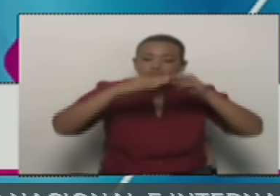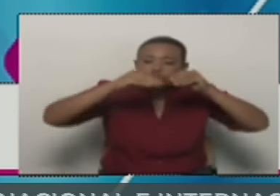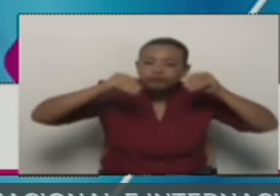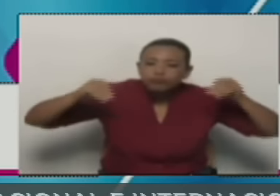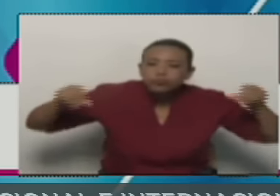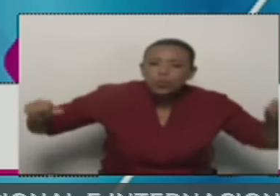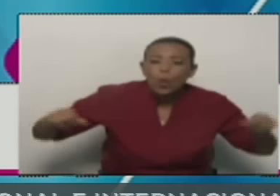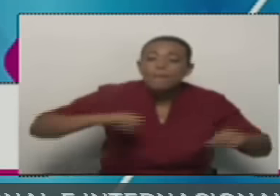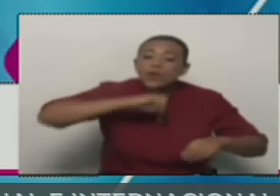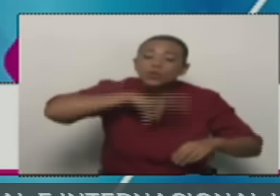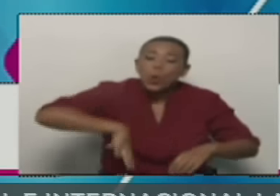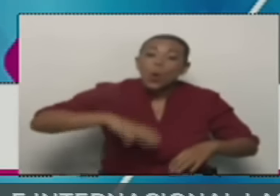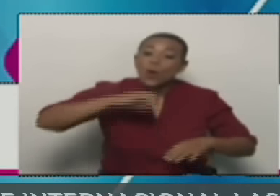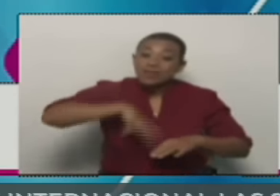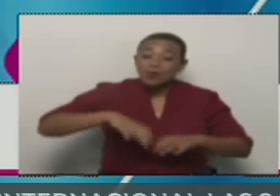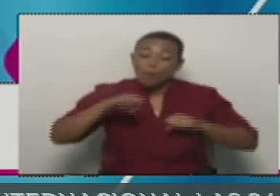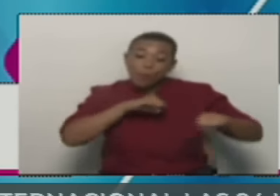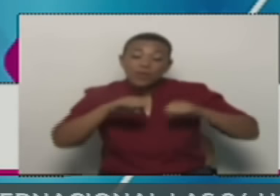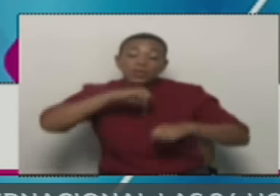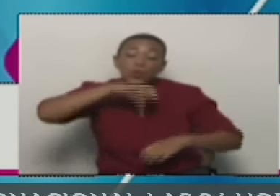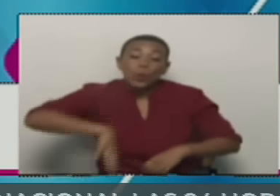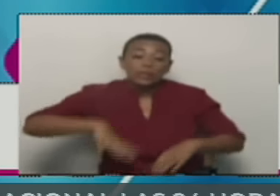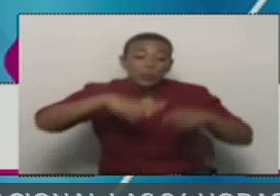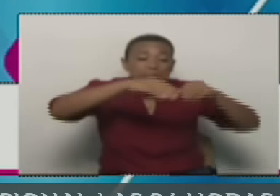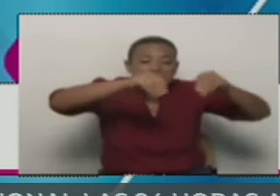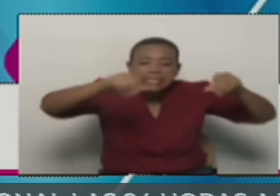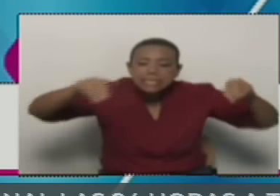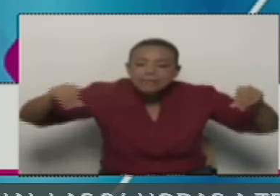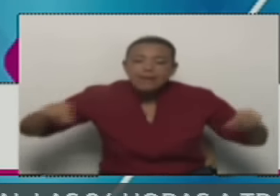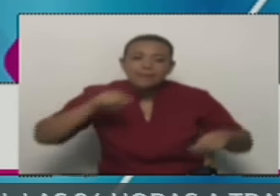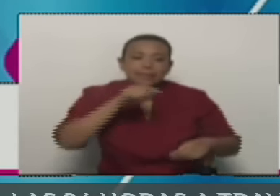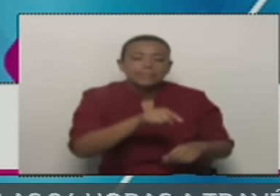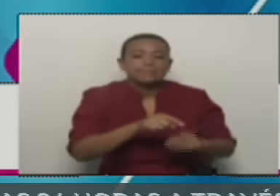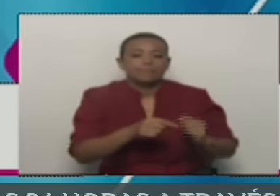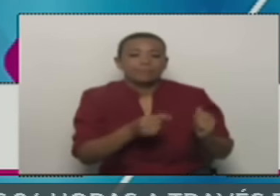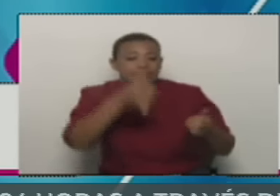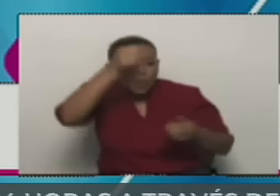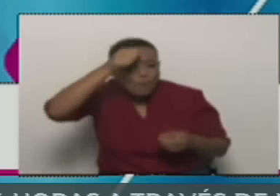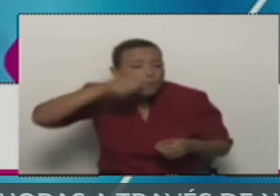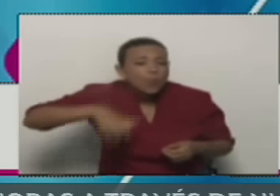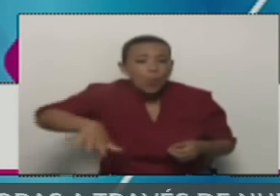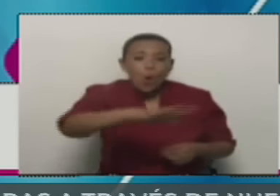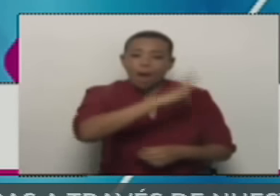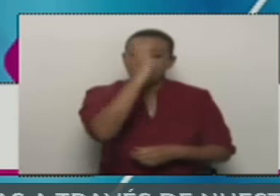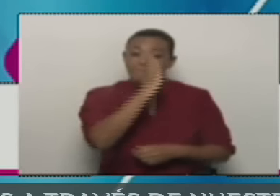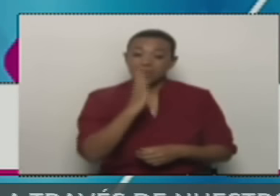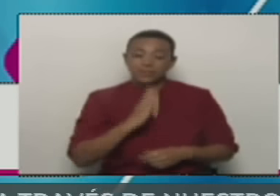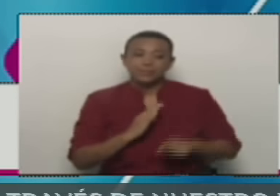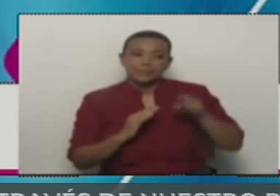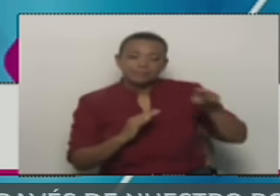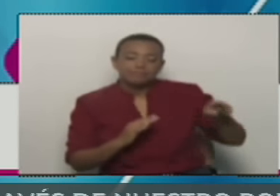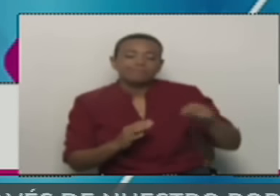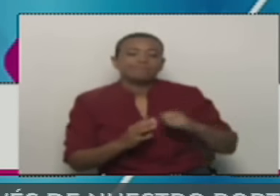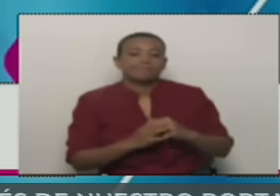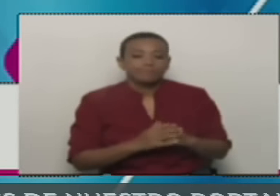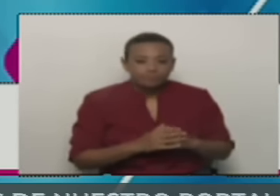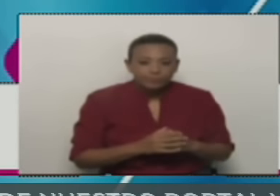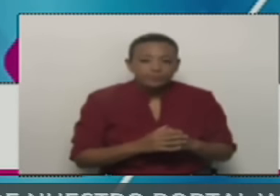movimiento histórico, hermoso movimiento histórico del pueblo brasilero.